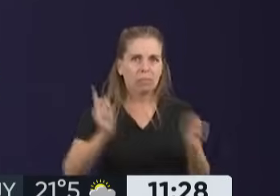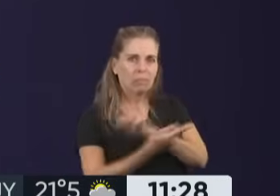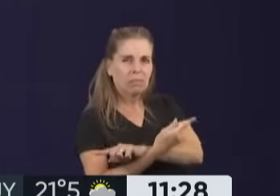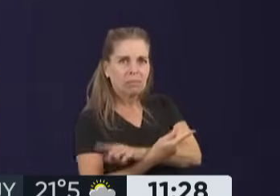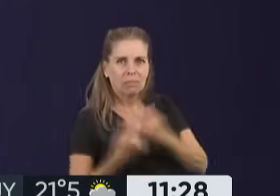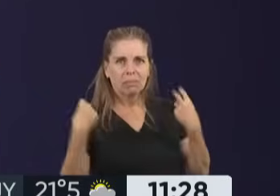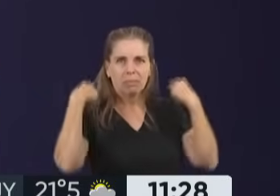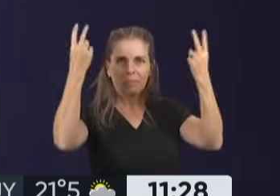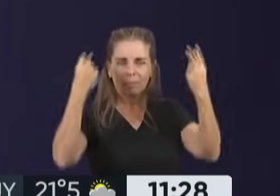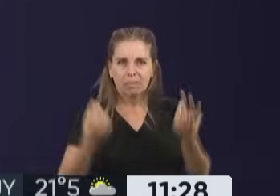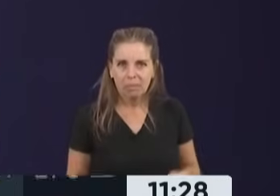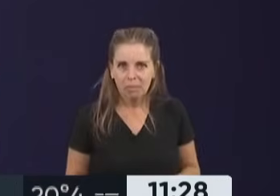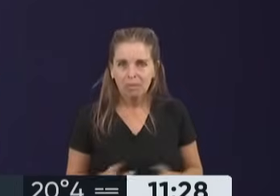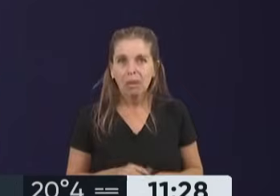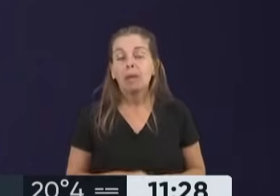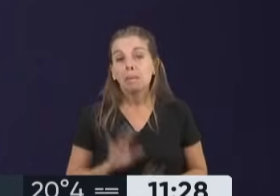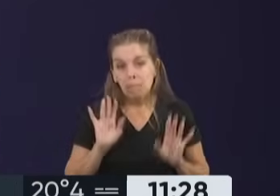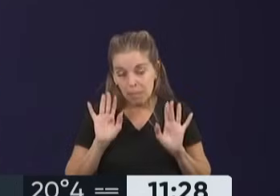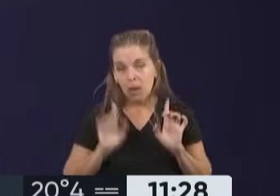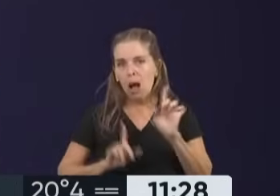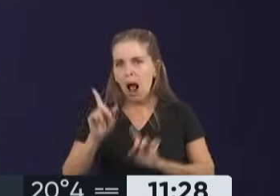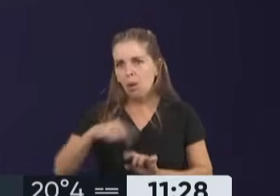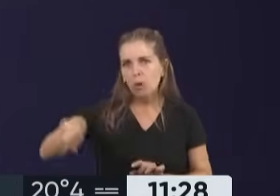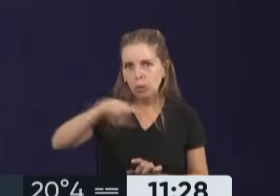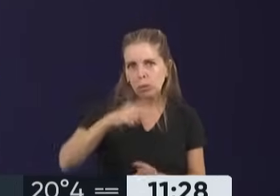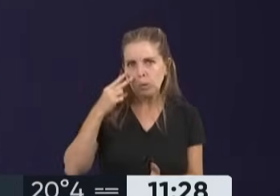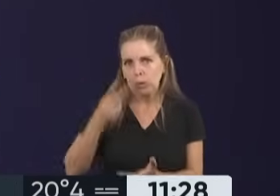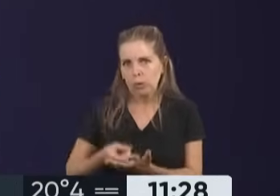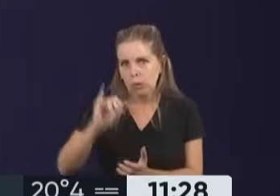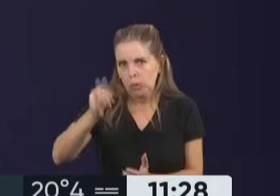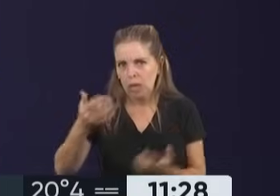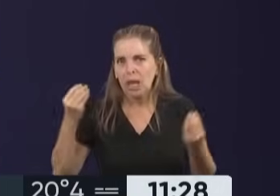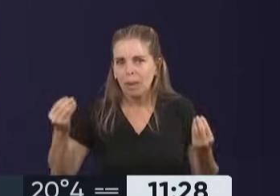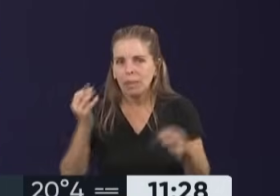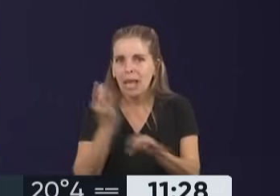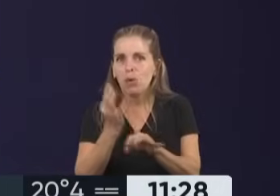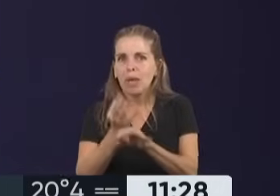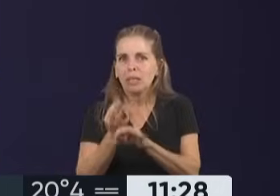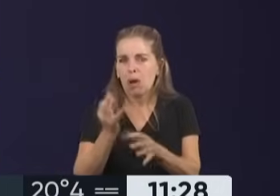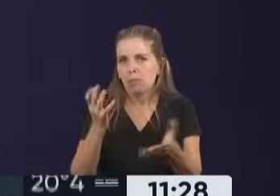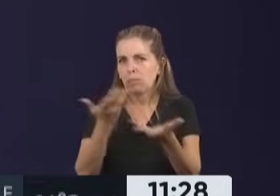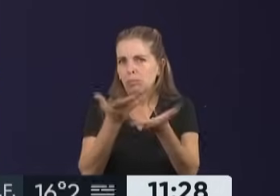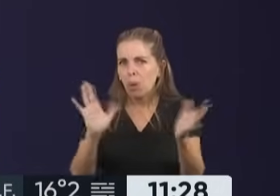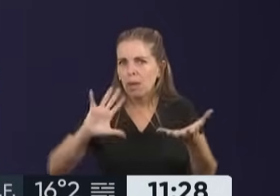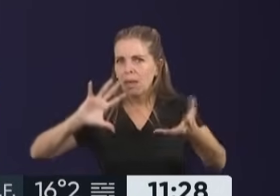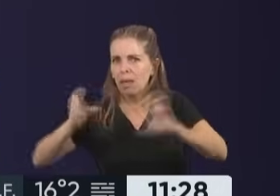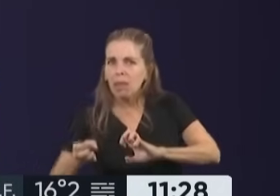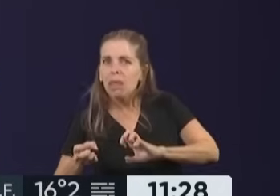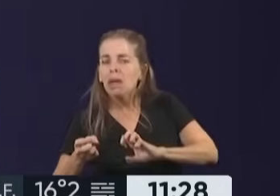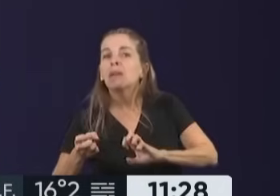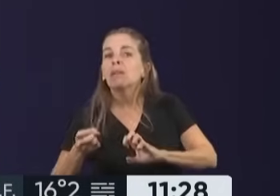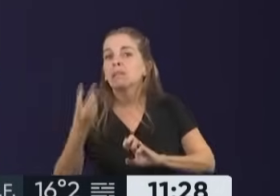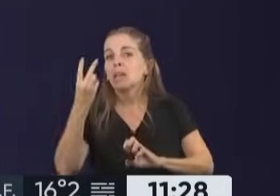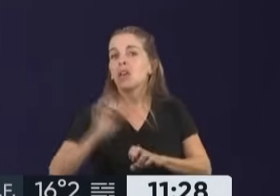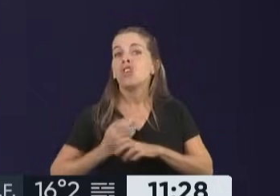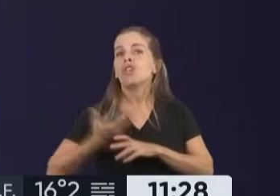Bueno, pero por lo menos reconocen que el gran golpe a la educación se dio hace